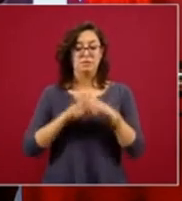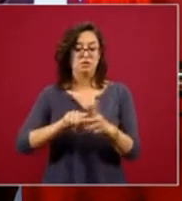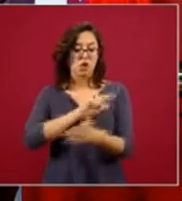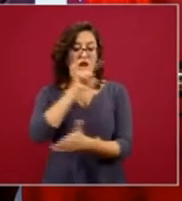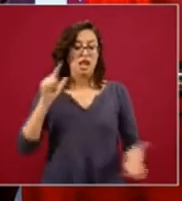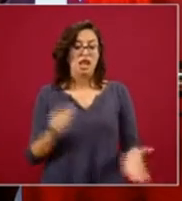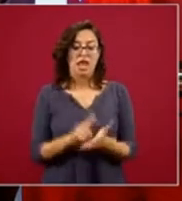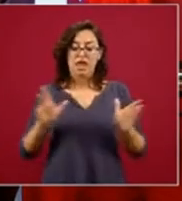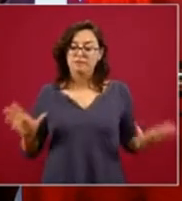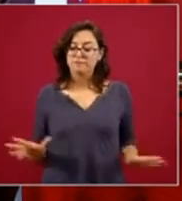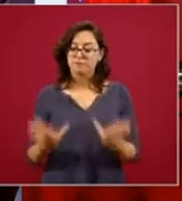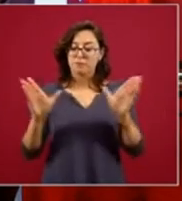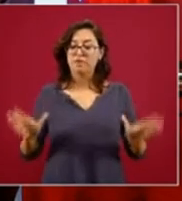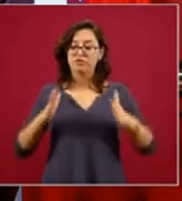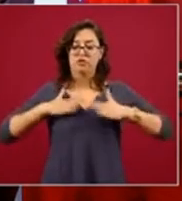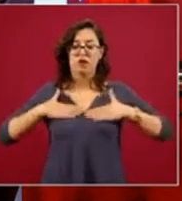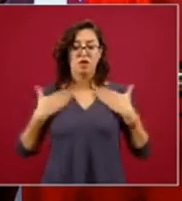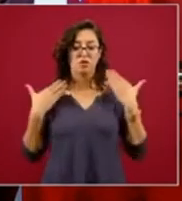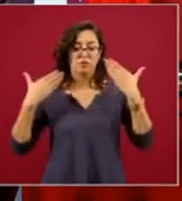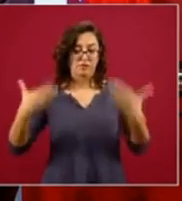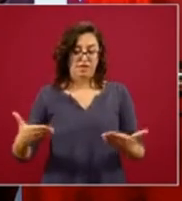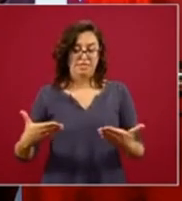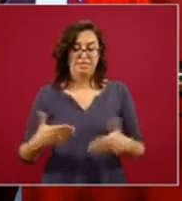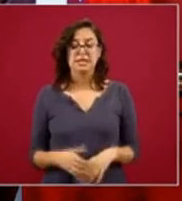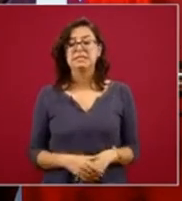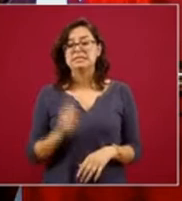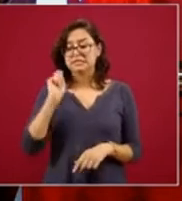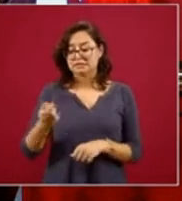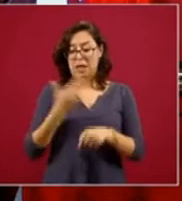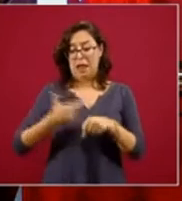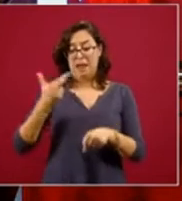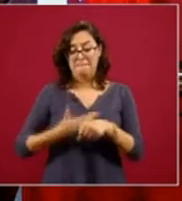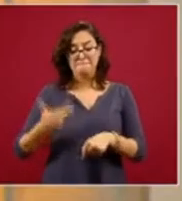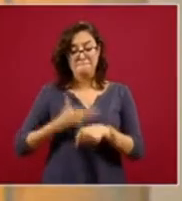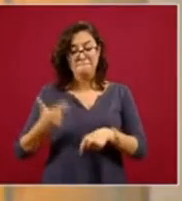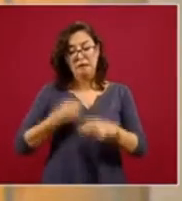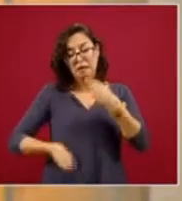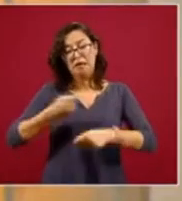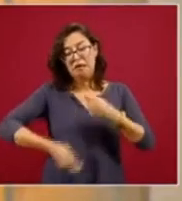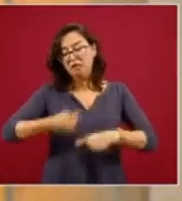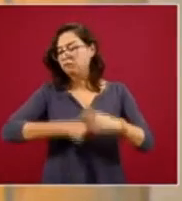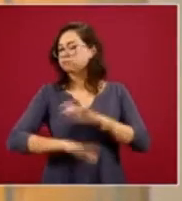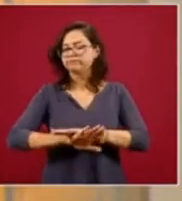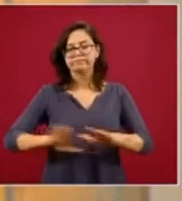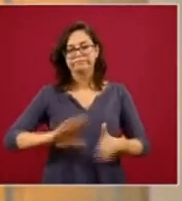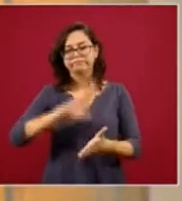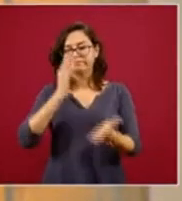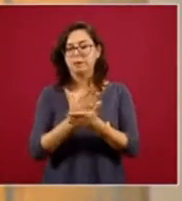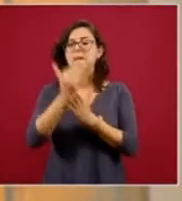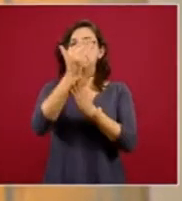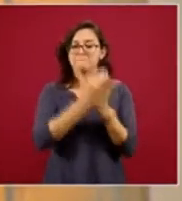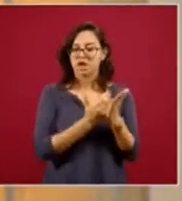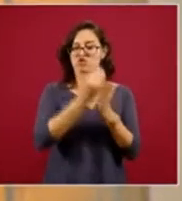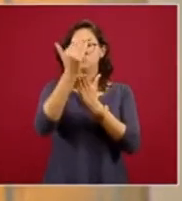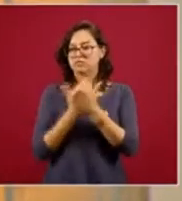Confianza Ciudadana, la cual busca disminuir la carga regulatoria a los ciudadanos y empresas sujetas a visitas